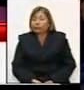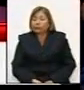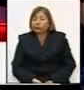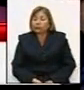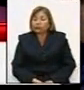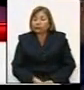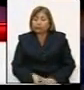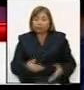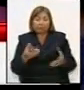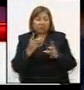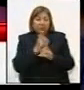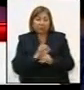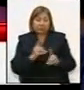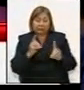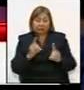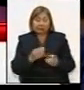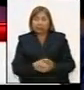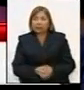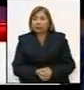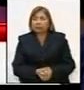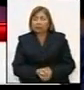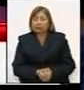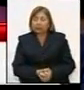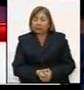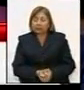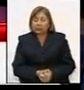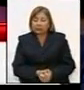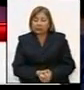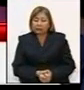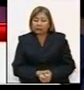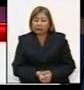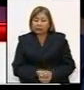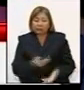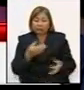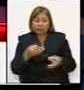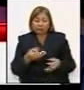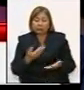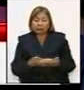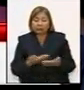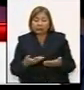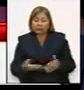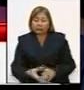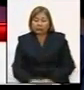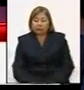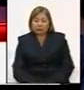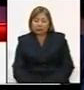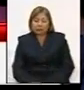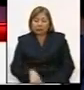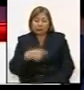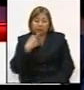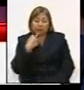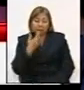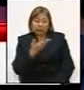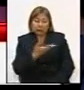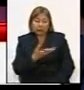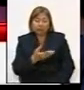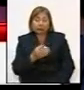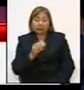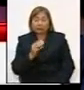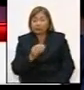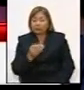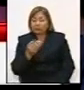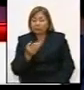de destruir la democracia. Y, en realidad, lo que ha dicho el señor Meléndez tiene razón, acá